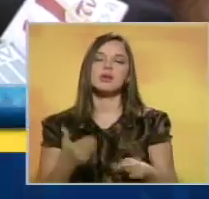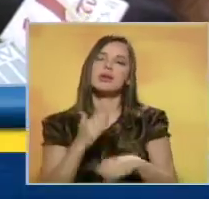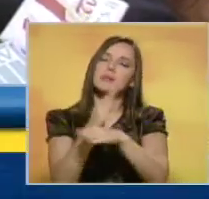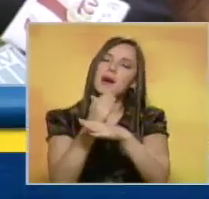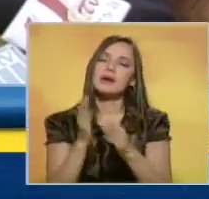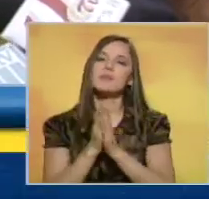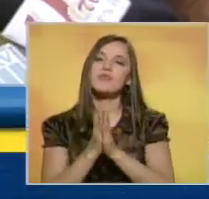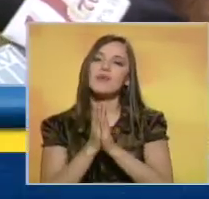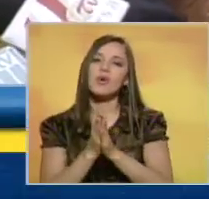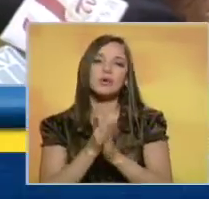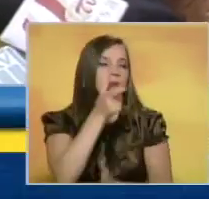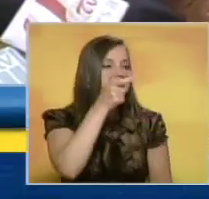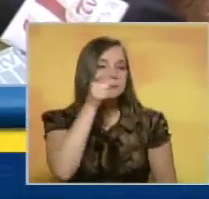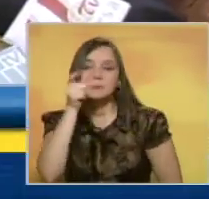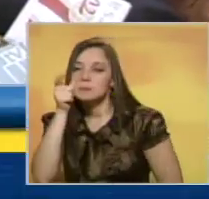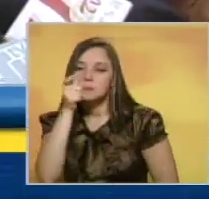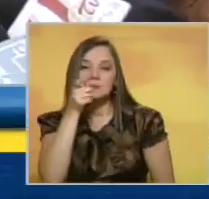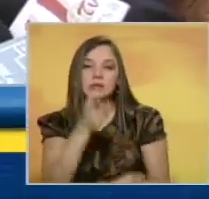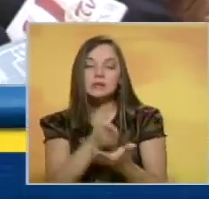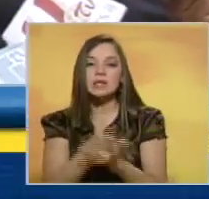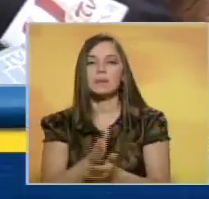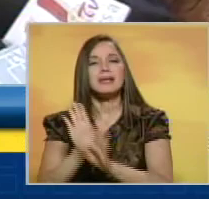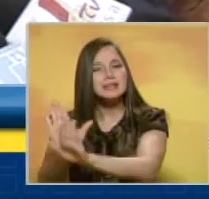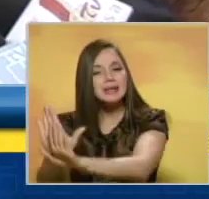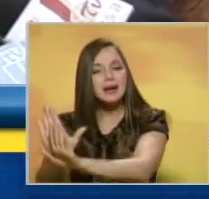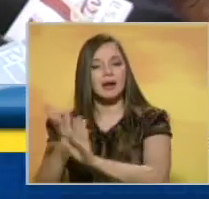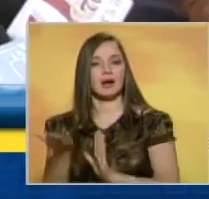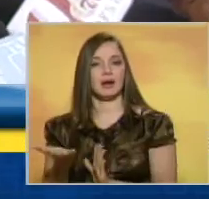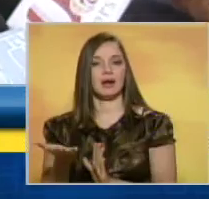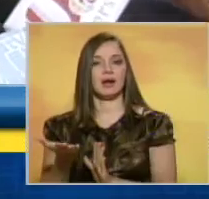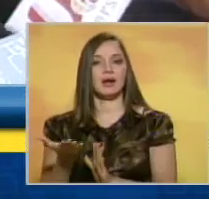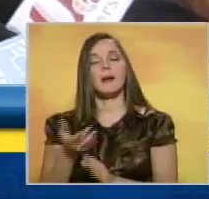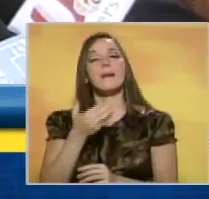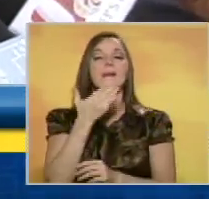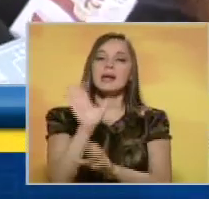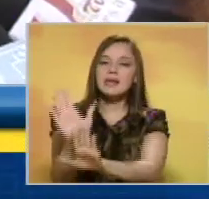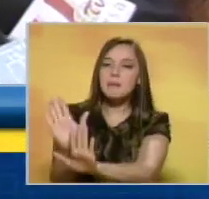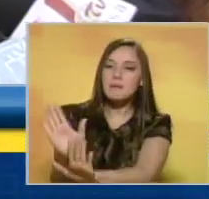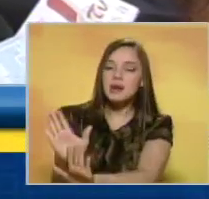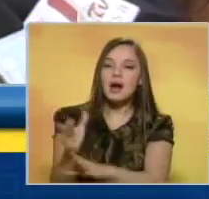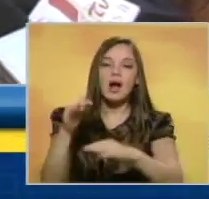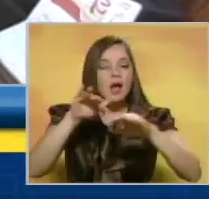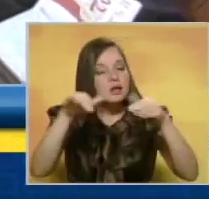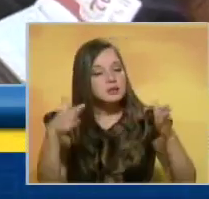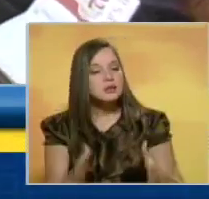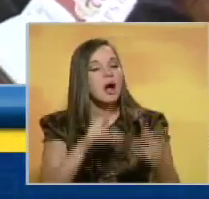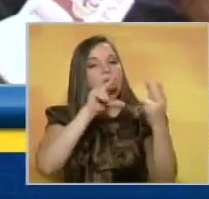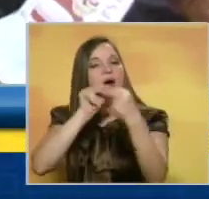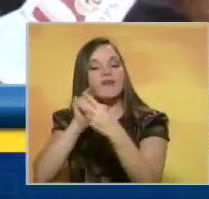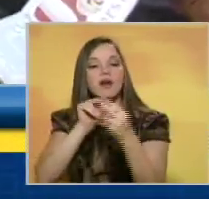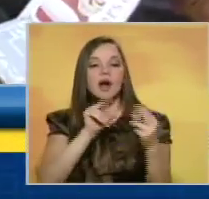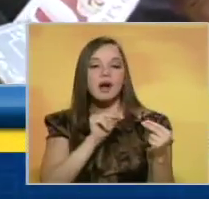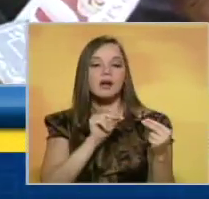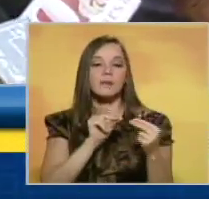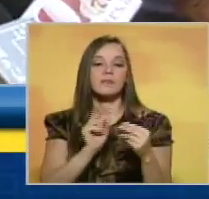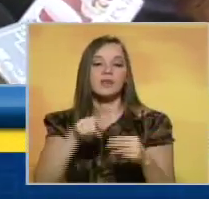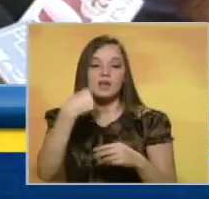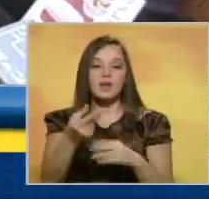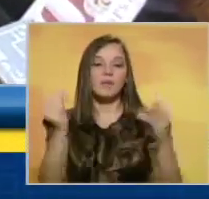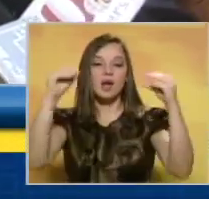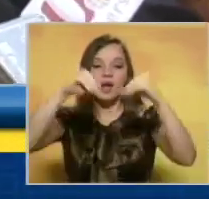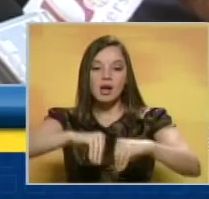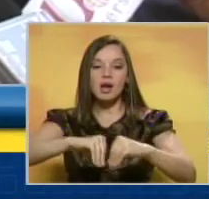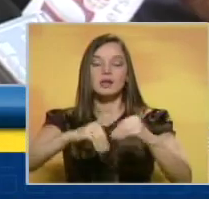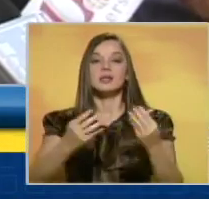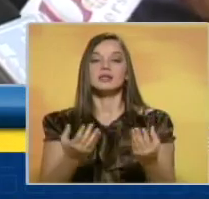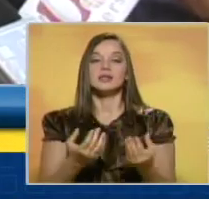favor, las fiscalizaciones, que las detengan mientras estamos en esta mesa de diálogo y mientras se logra acordar un precio